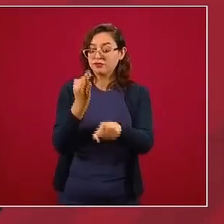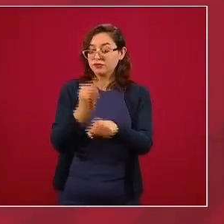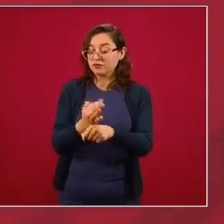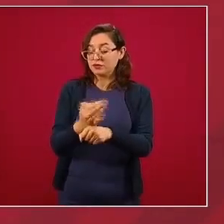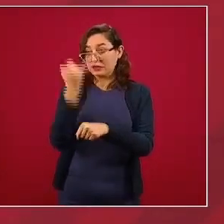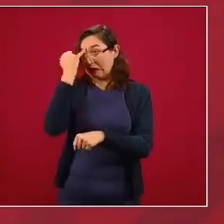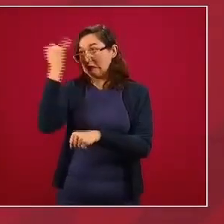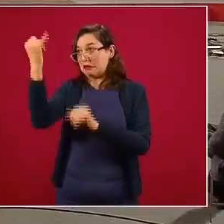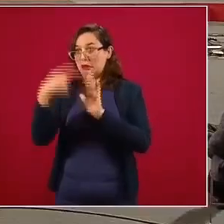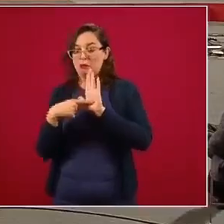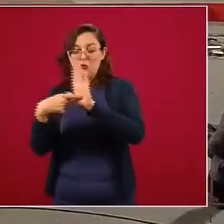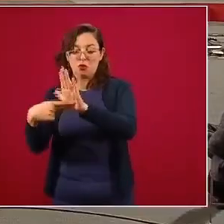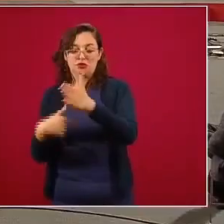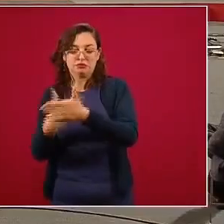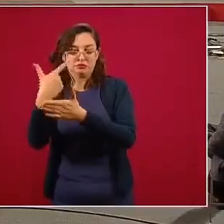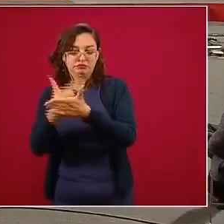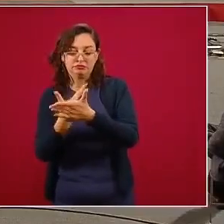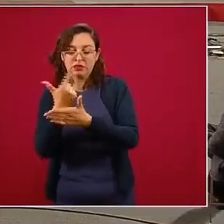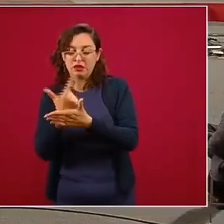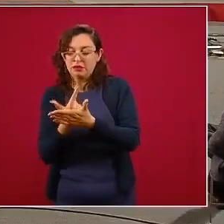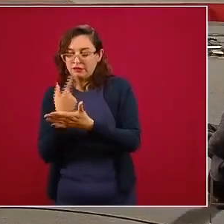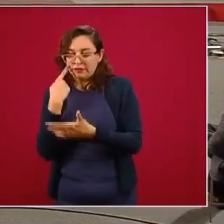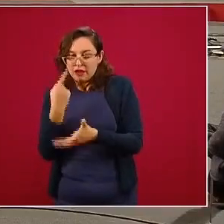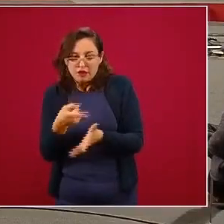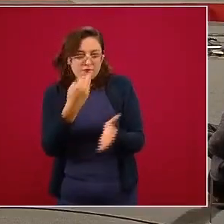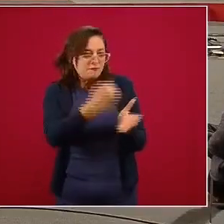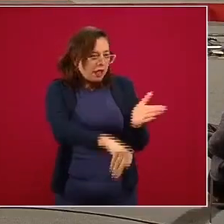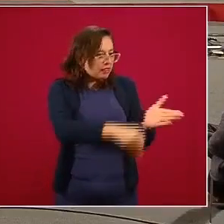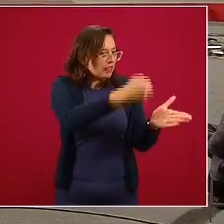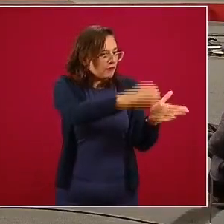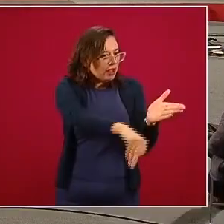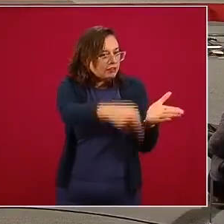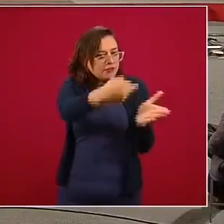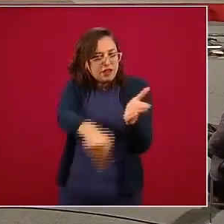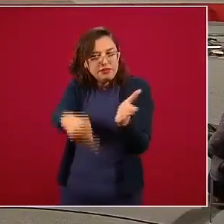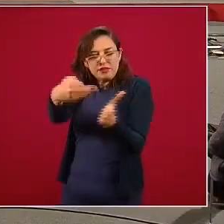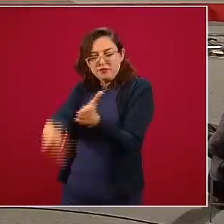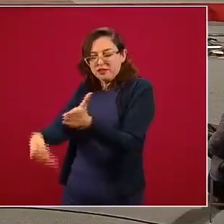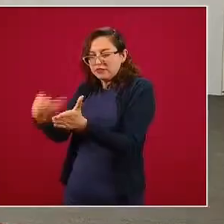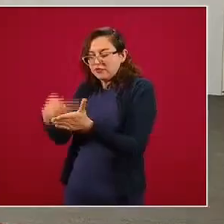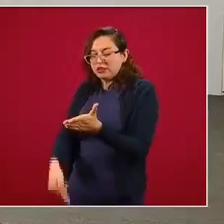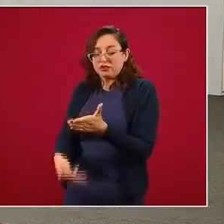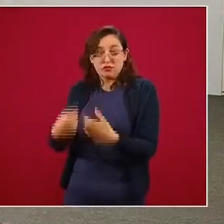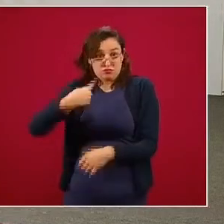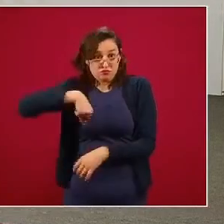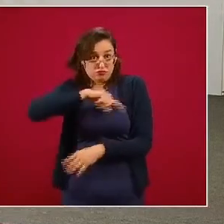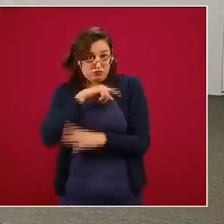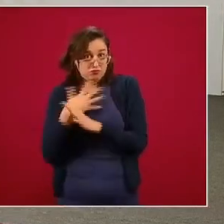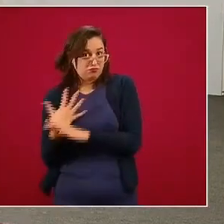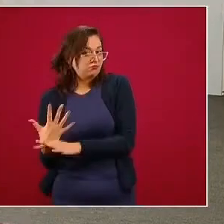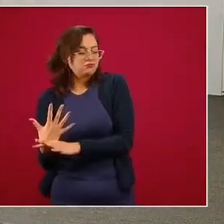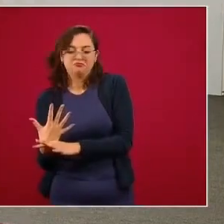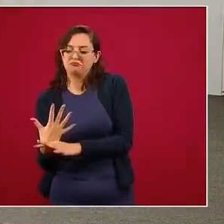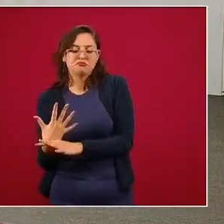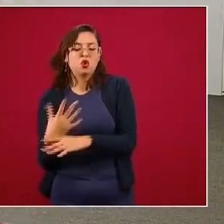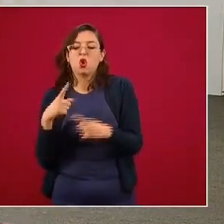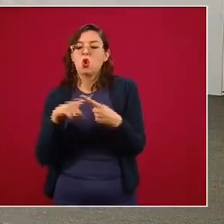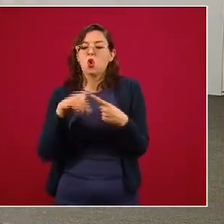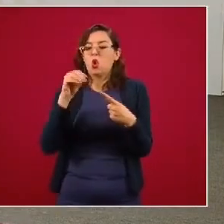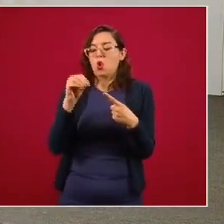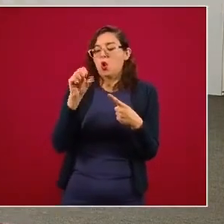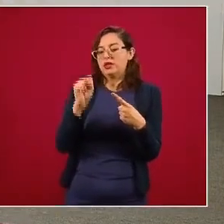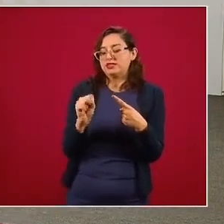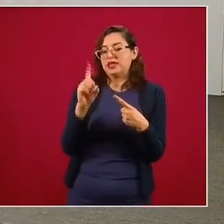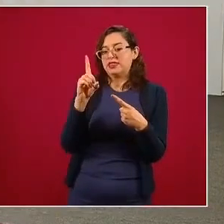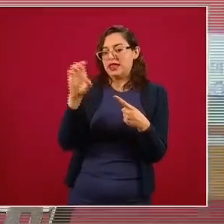esta administración que ve con un sentido crítico las grandes carencias del Sistema Nacional de Salud. Organismos como la OCDE, la